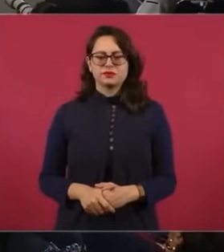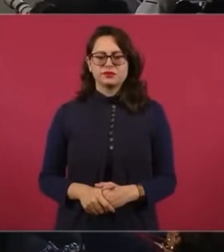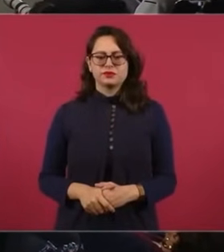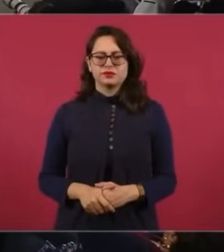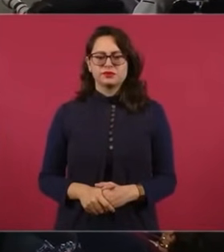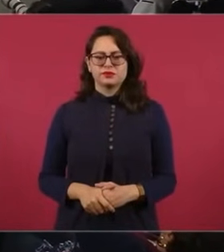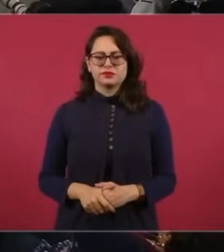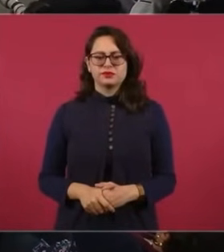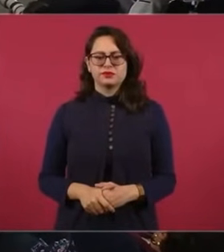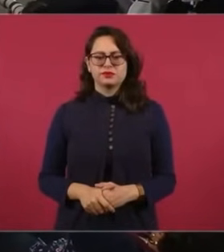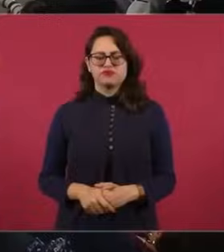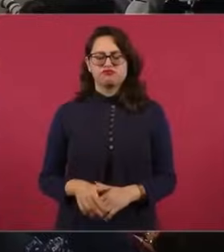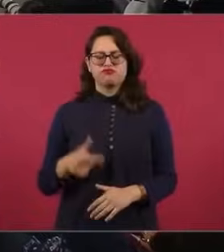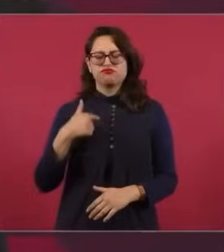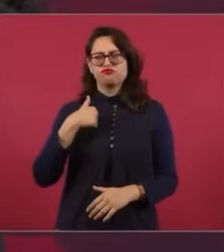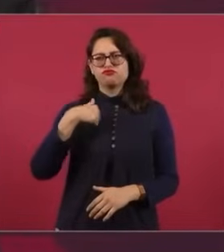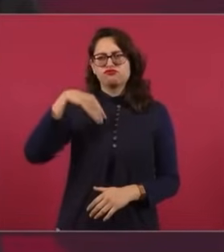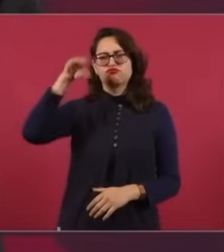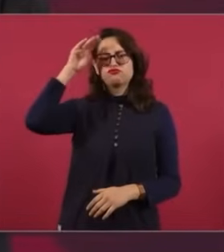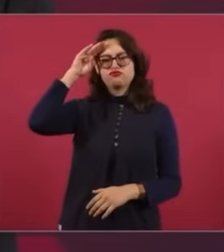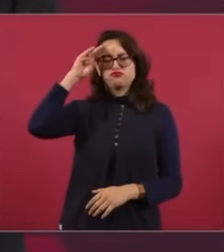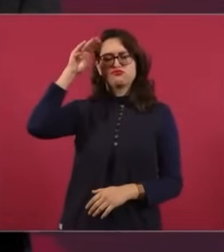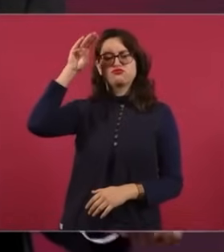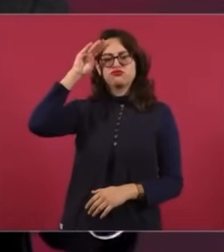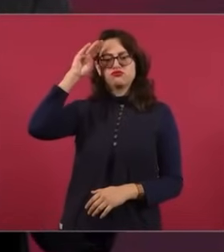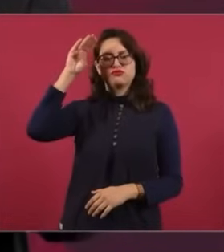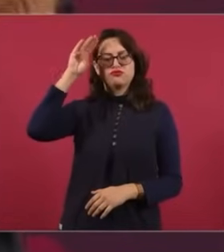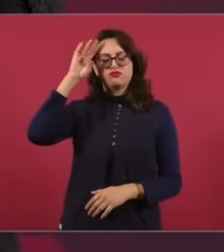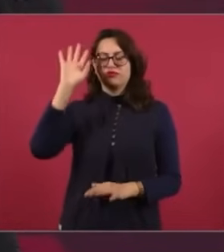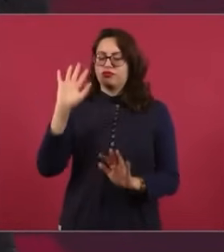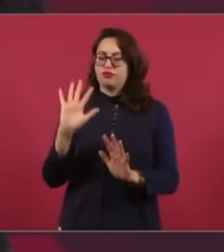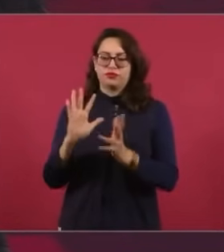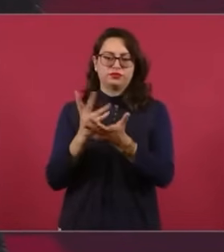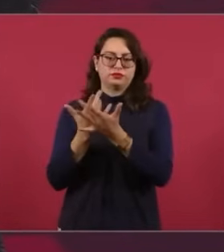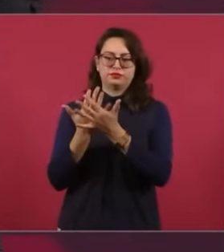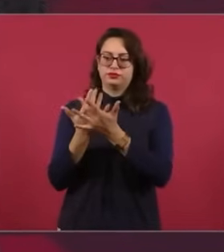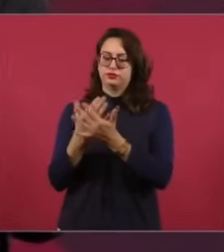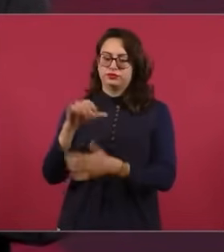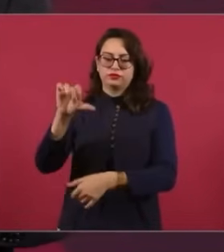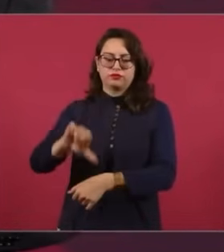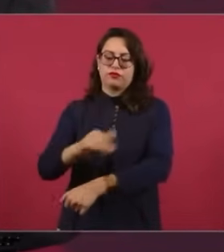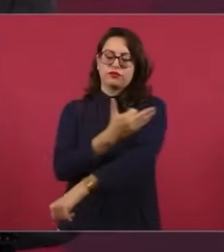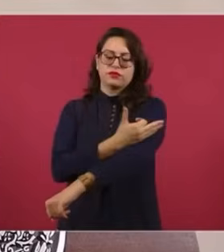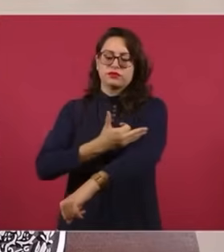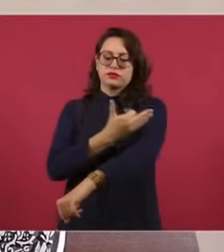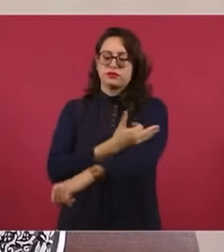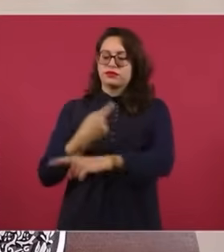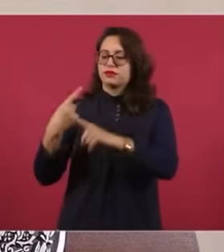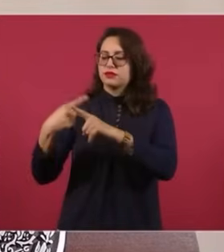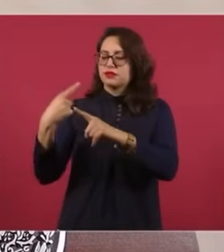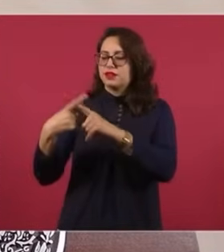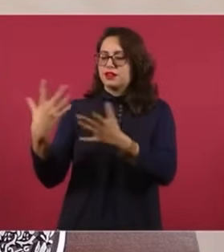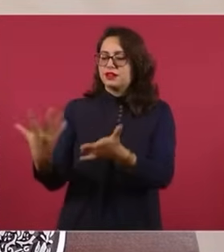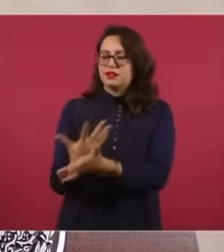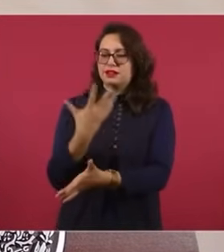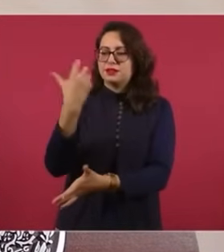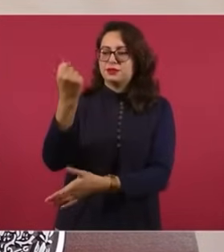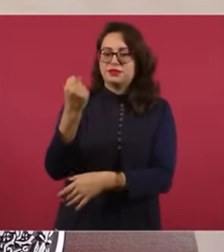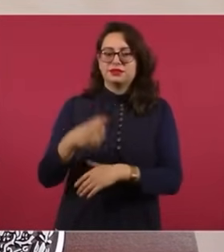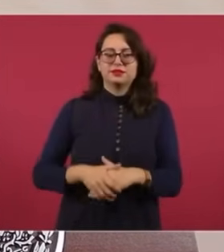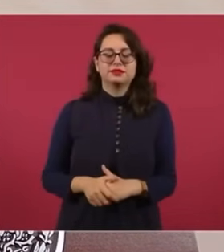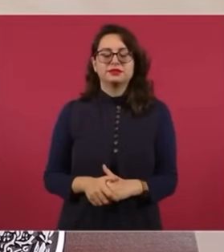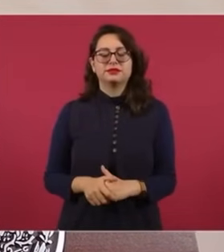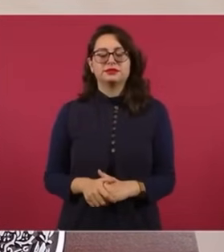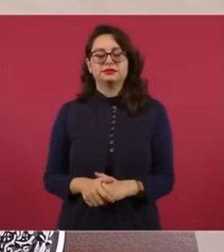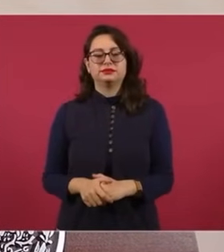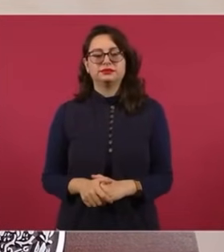Pues lo estoy pensando. Vamos a ver. Vamos a esperar el resultado. ¿Para qué adelantamos las vísperas?